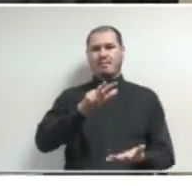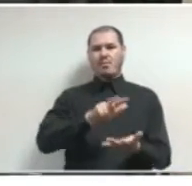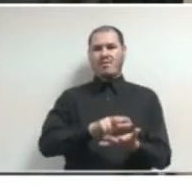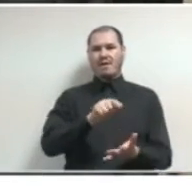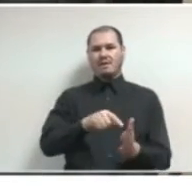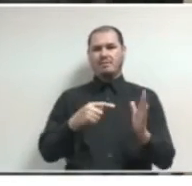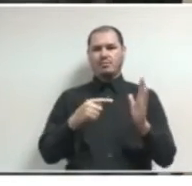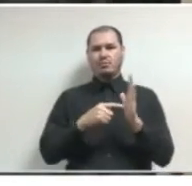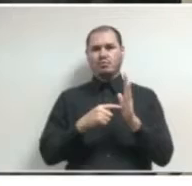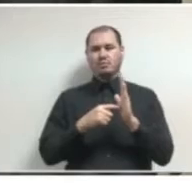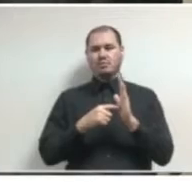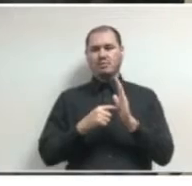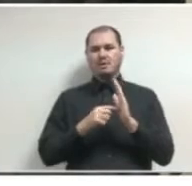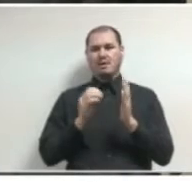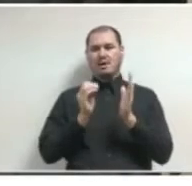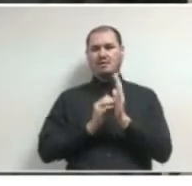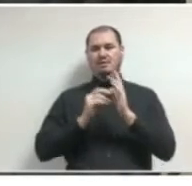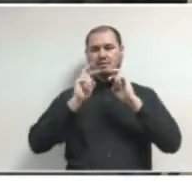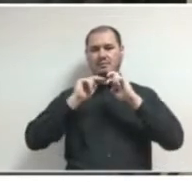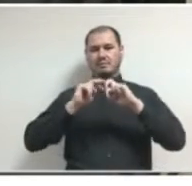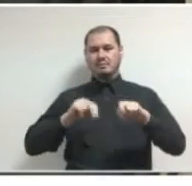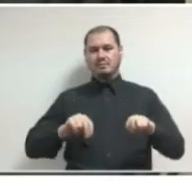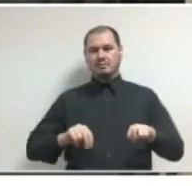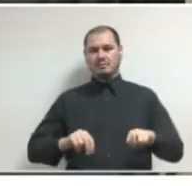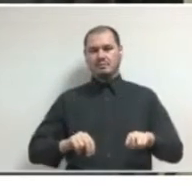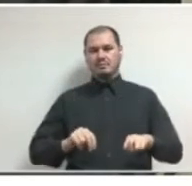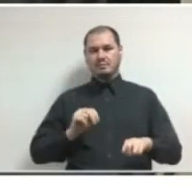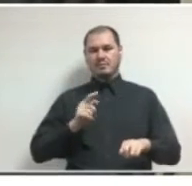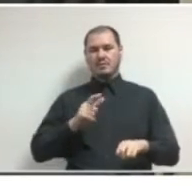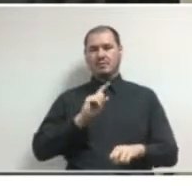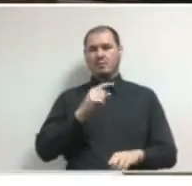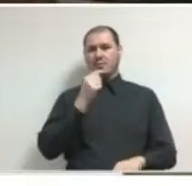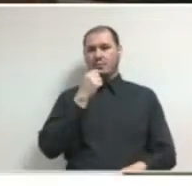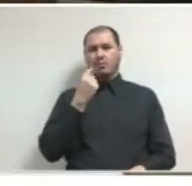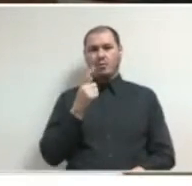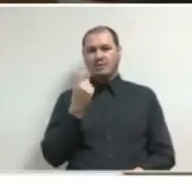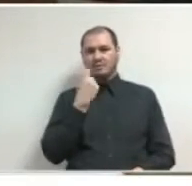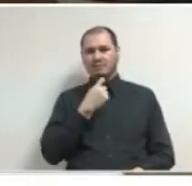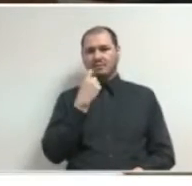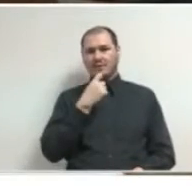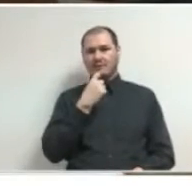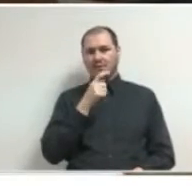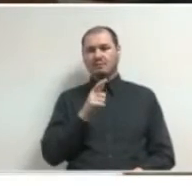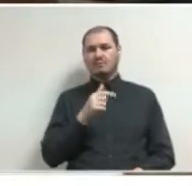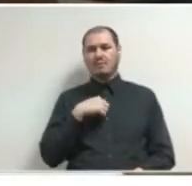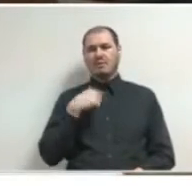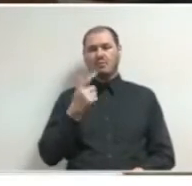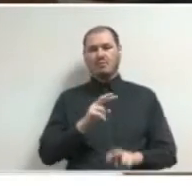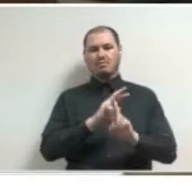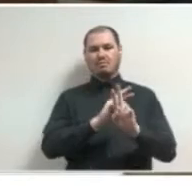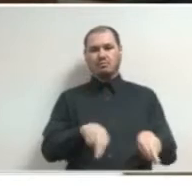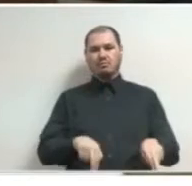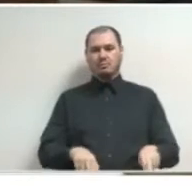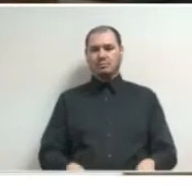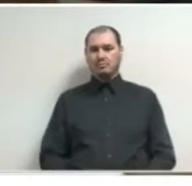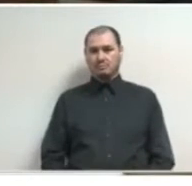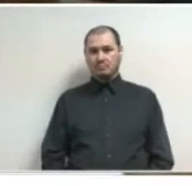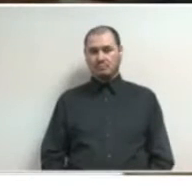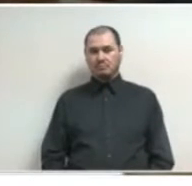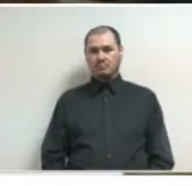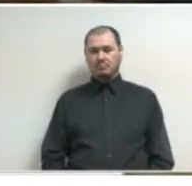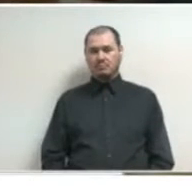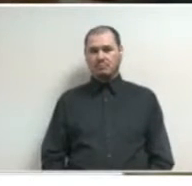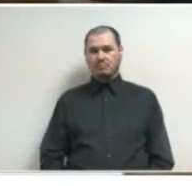sí, bueno, ya aprobada, llamo Marandú, ja, hoy me llamo Nata